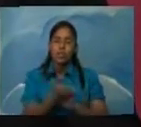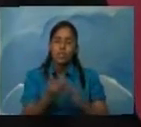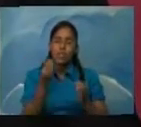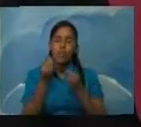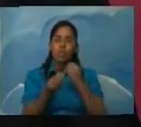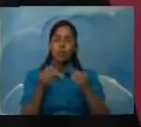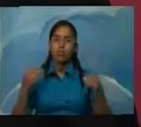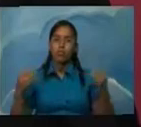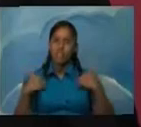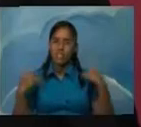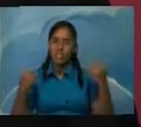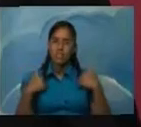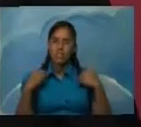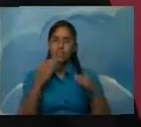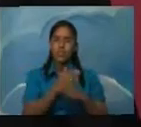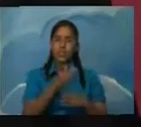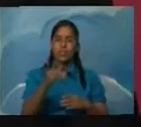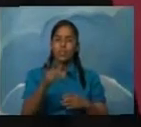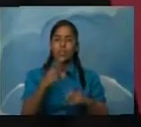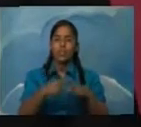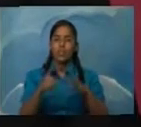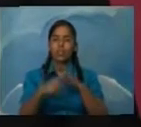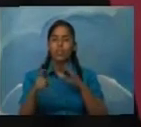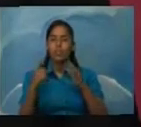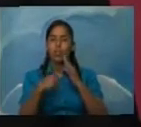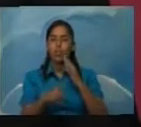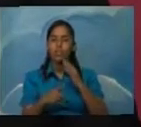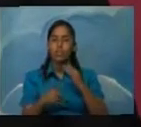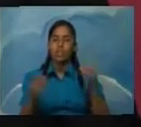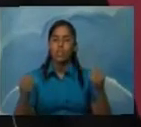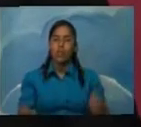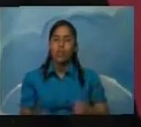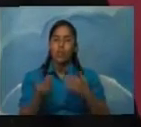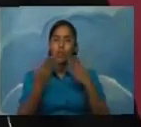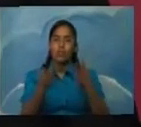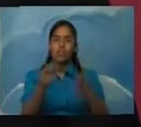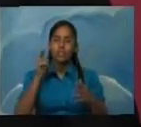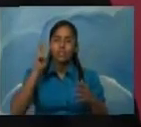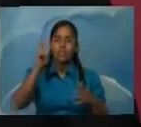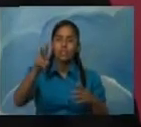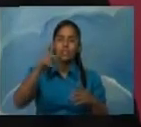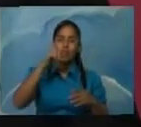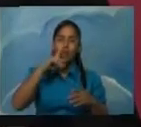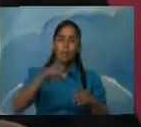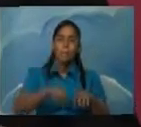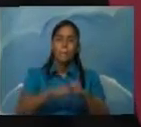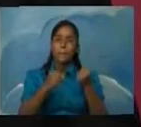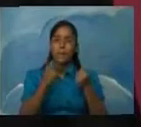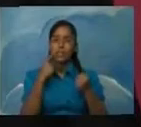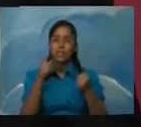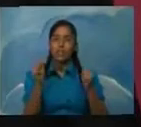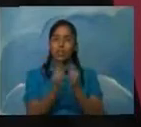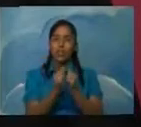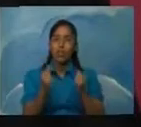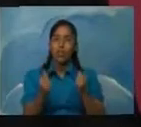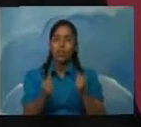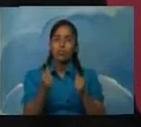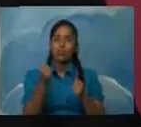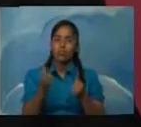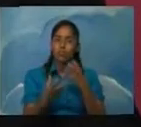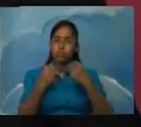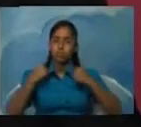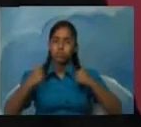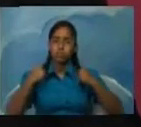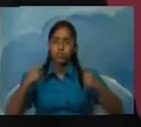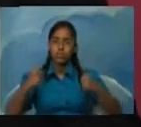sacrificio? Entre otras cosas, se ofrecían 2 panes, dice, con levadura. Recordemos